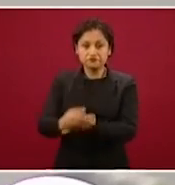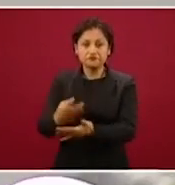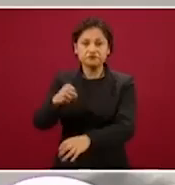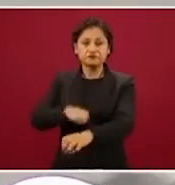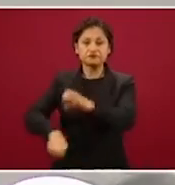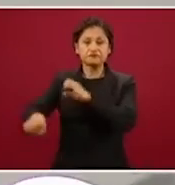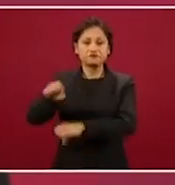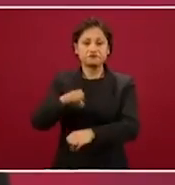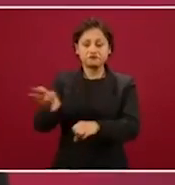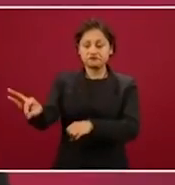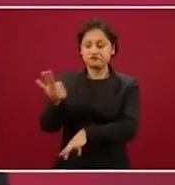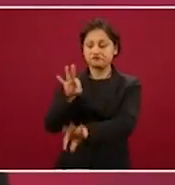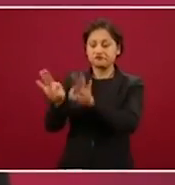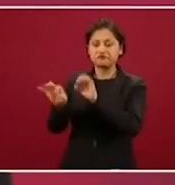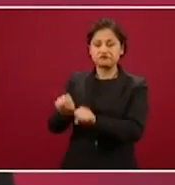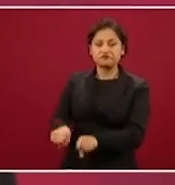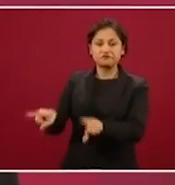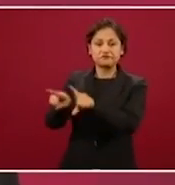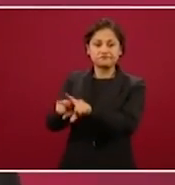cerrado el mercado,